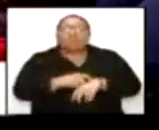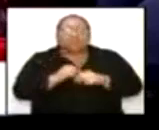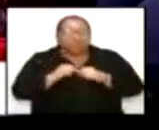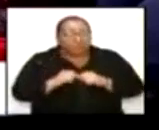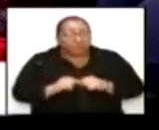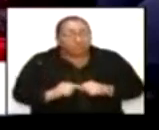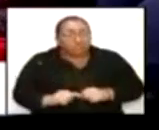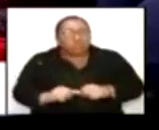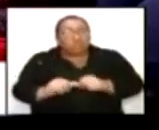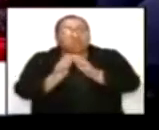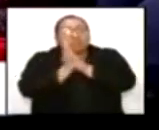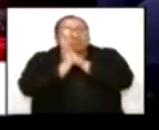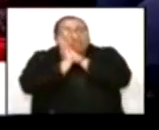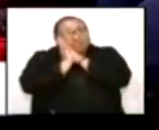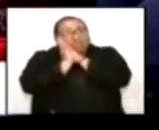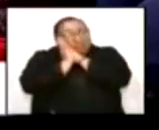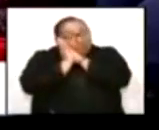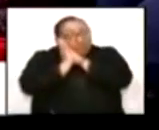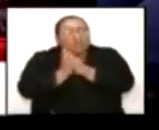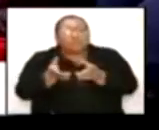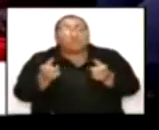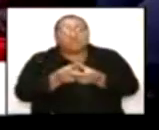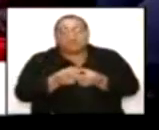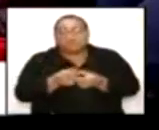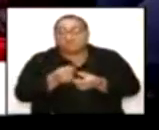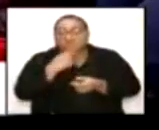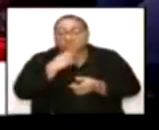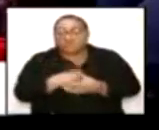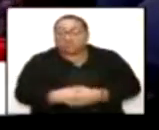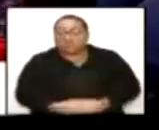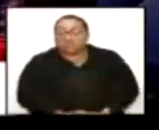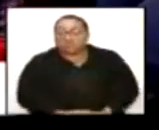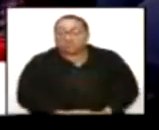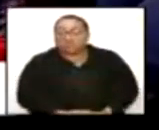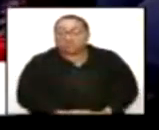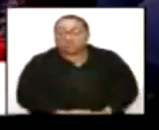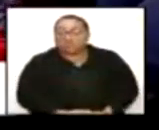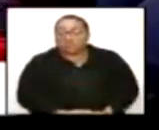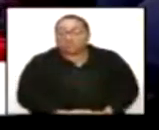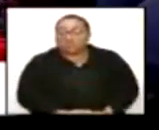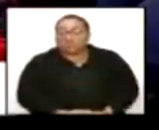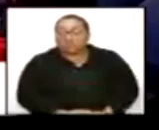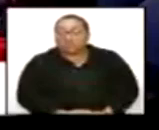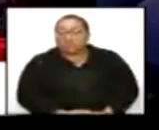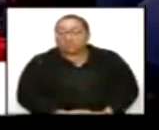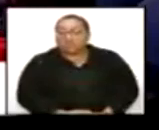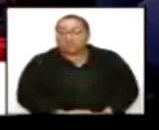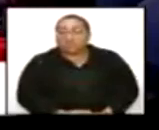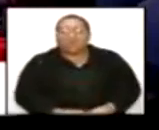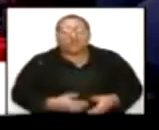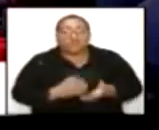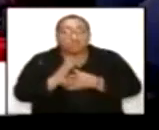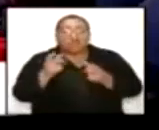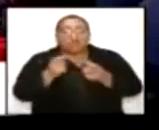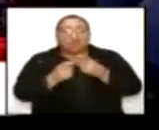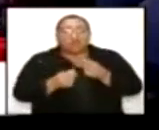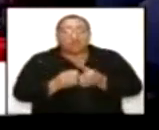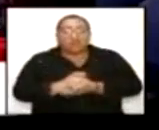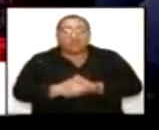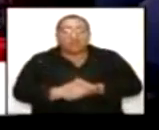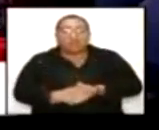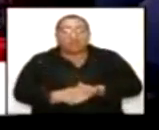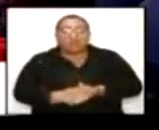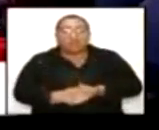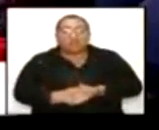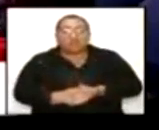durmió en la Comisión de la Mujer llevado por congresistas de